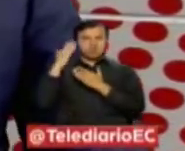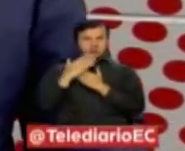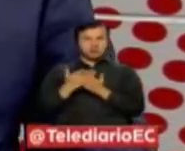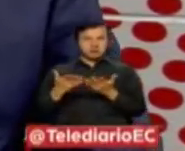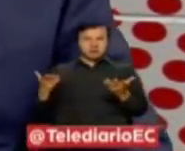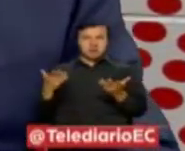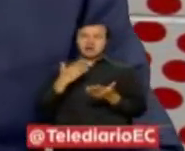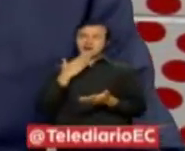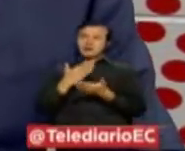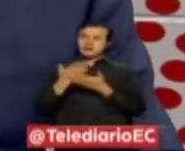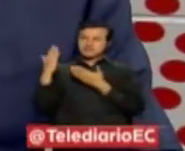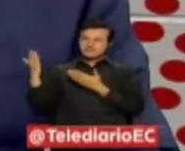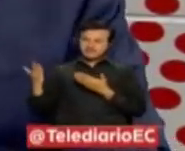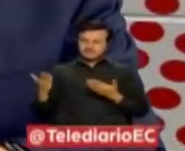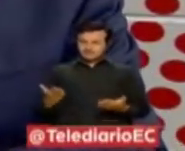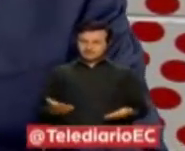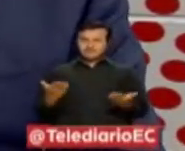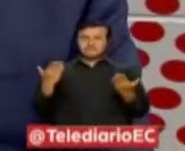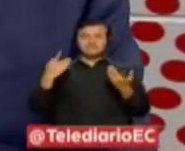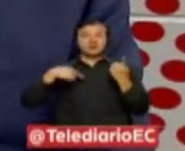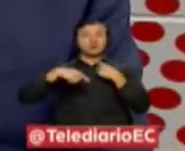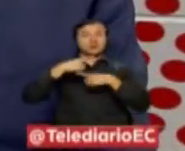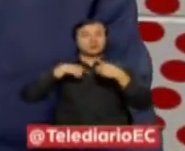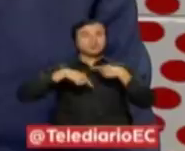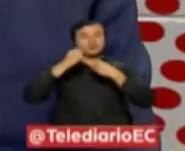aceptar la invitación a este programa. Cuando